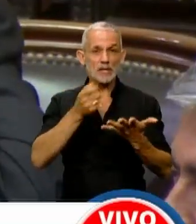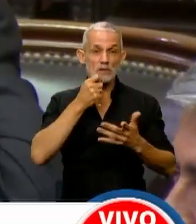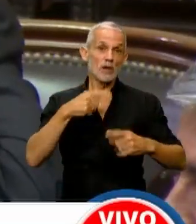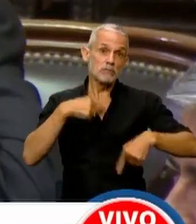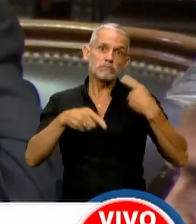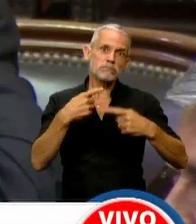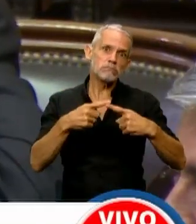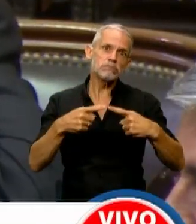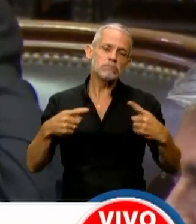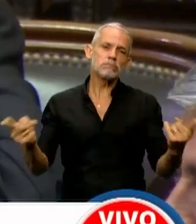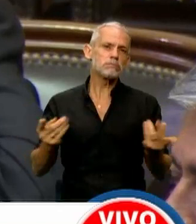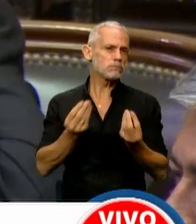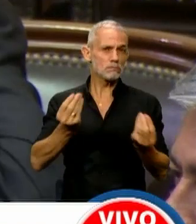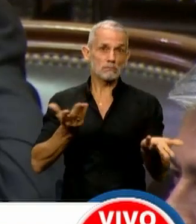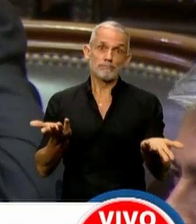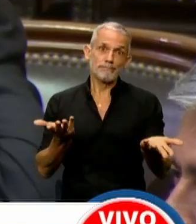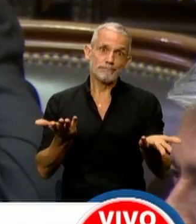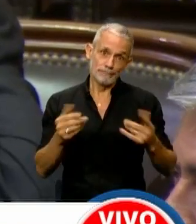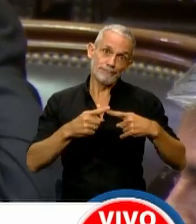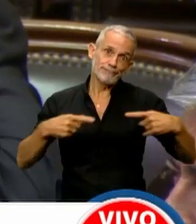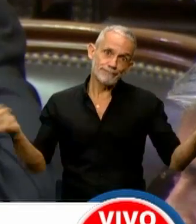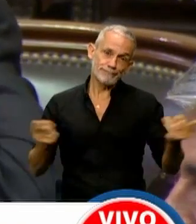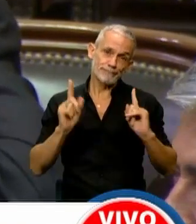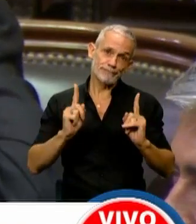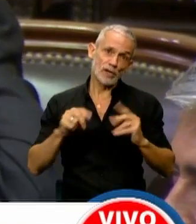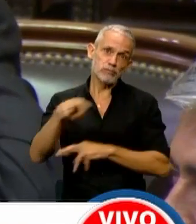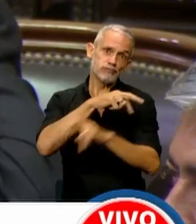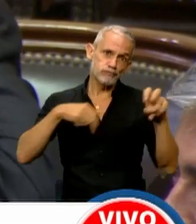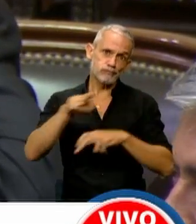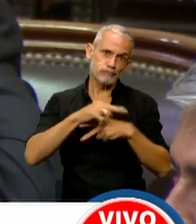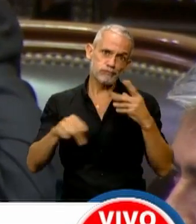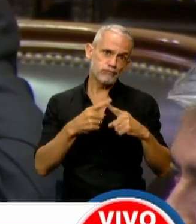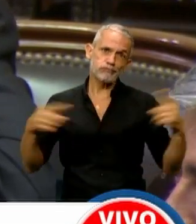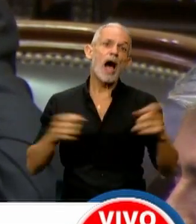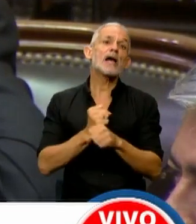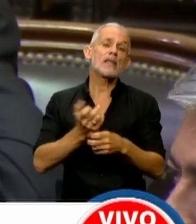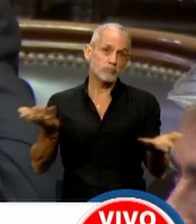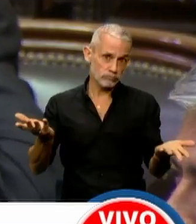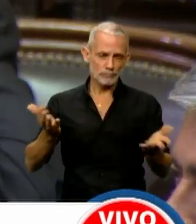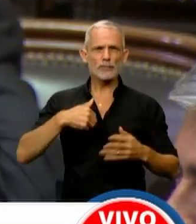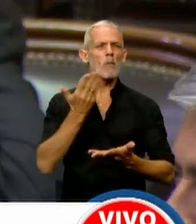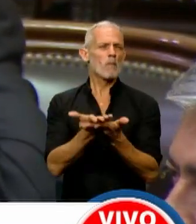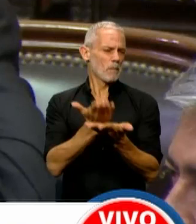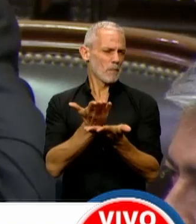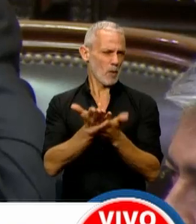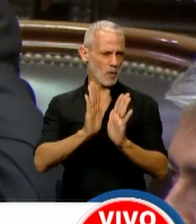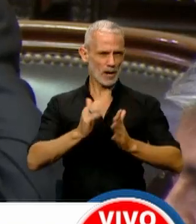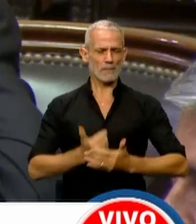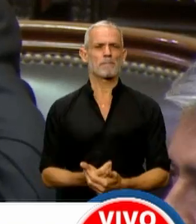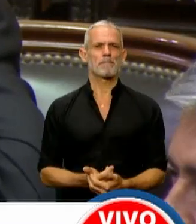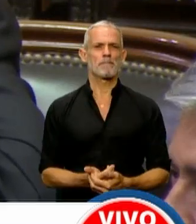seguimos indefinidamente, justamente vamos a seguir acá dando vueltas indefinidamente, quería proponer,